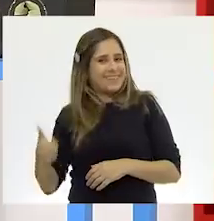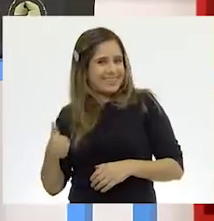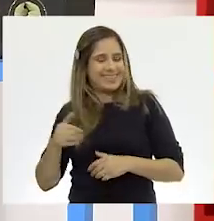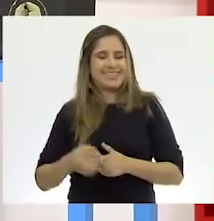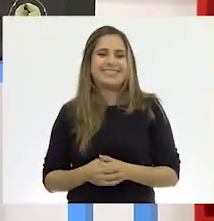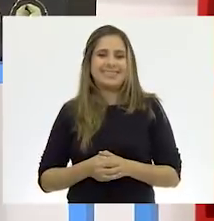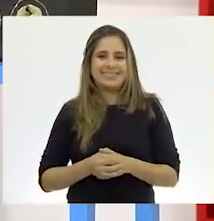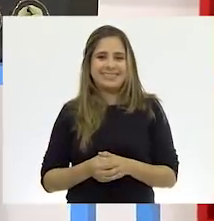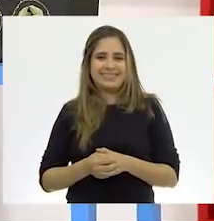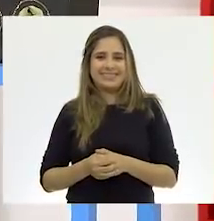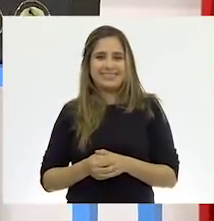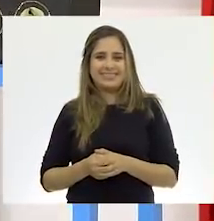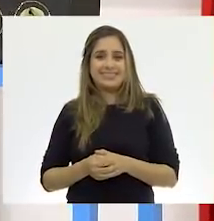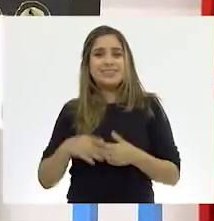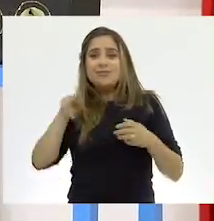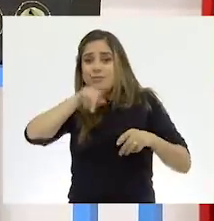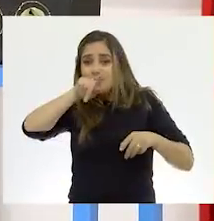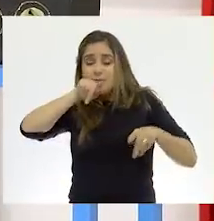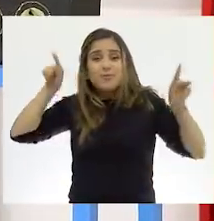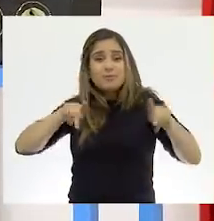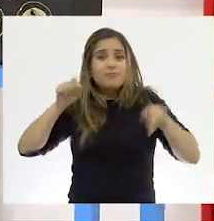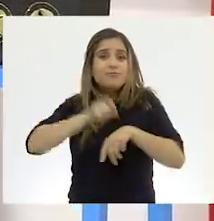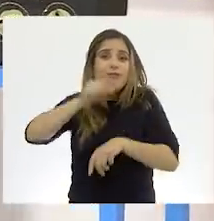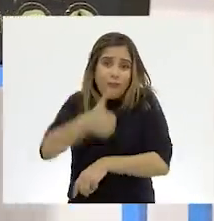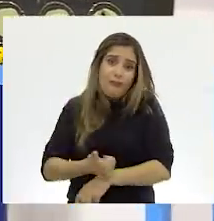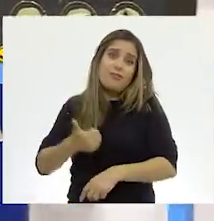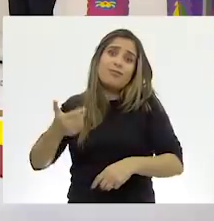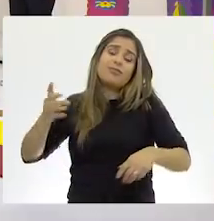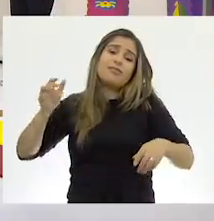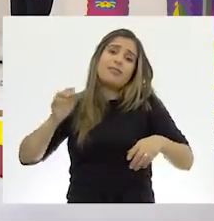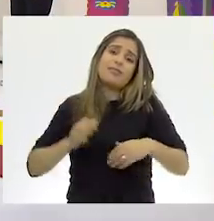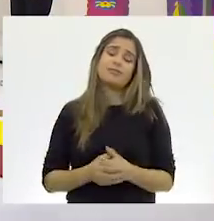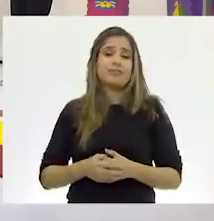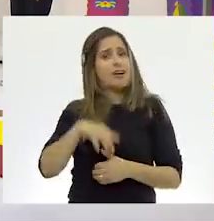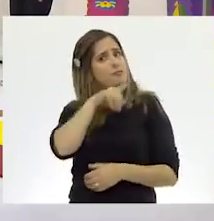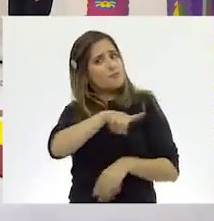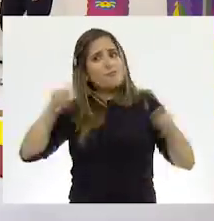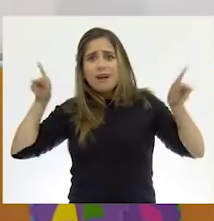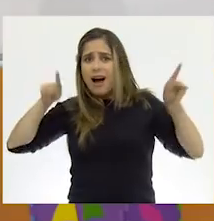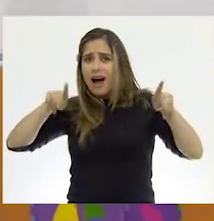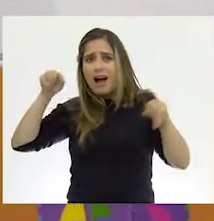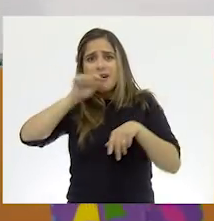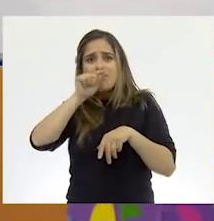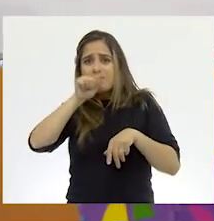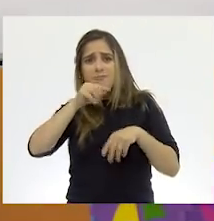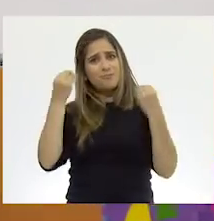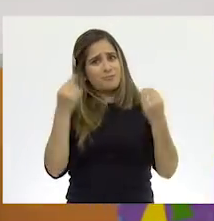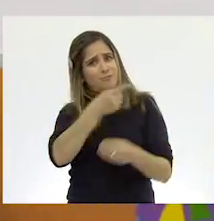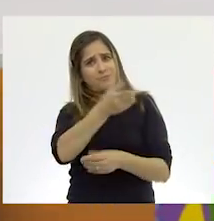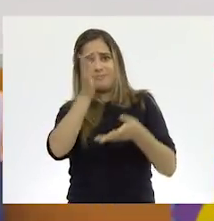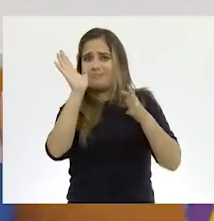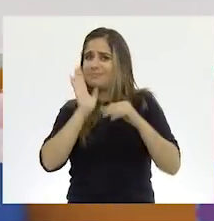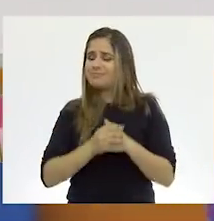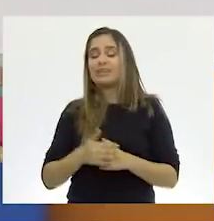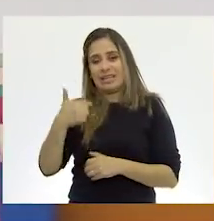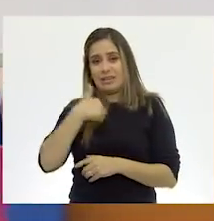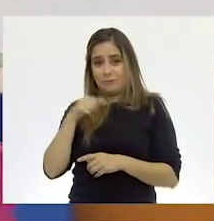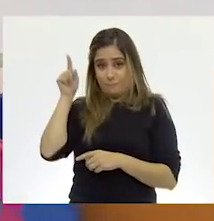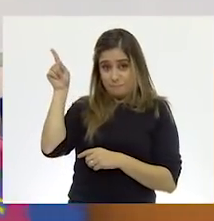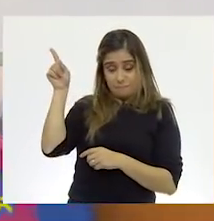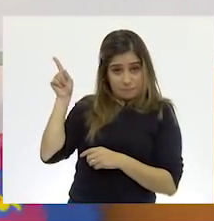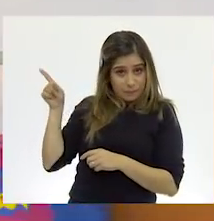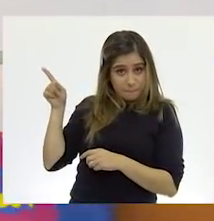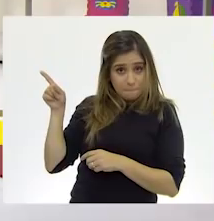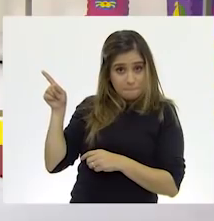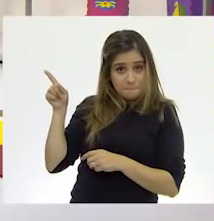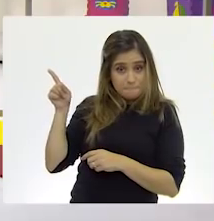¡Ay, no puede ser! ¿Otra vez una abeja? ¿Otra abeja? A Pilar le han tocado puras abejas. ¿El de la esquina de arriba?